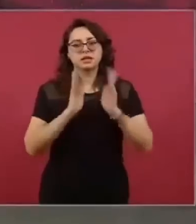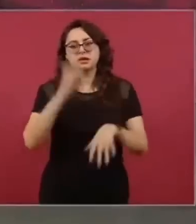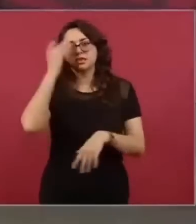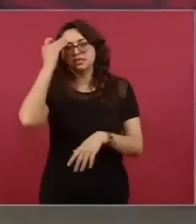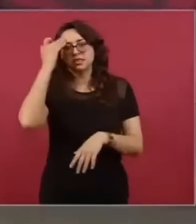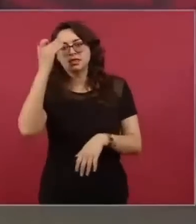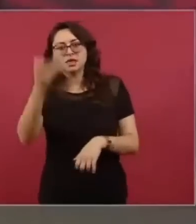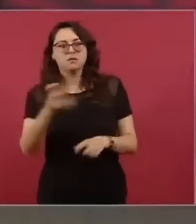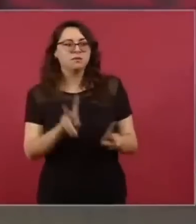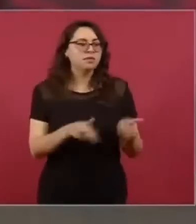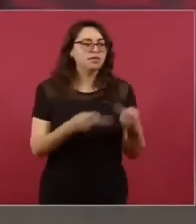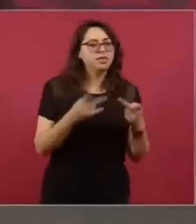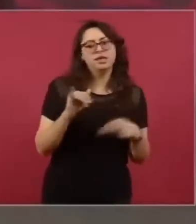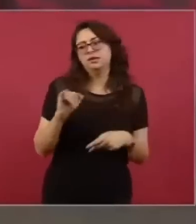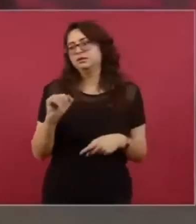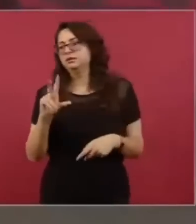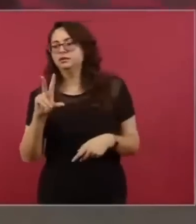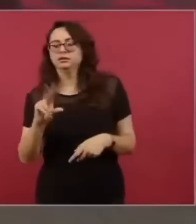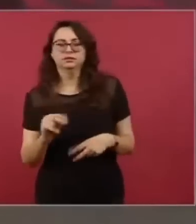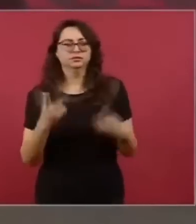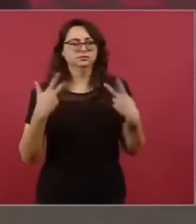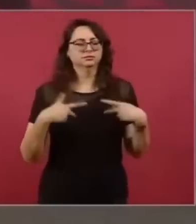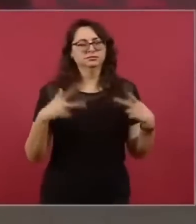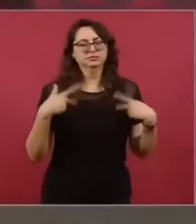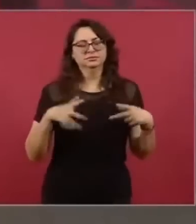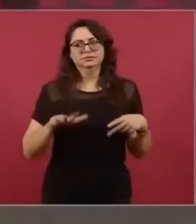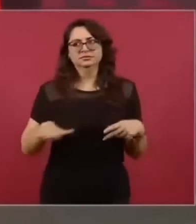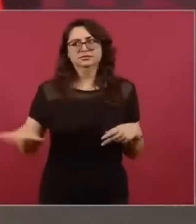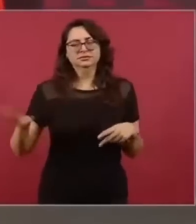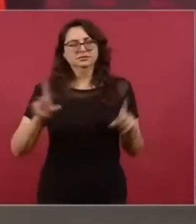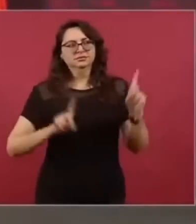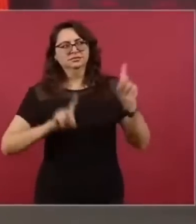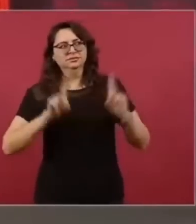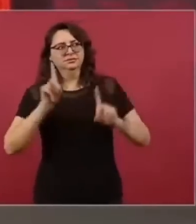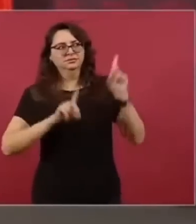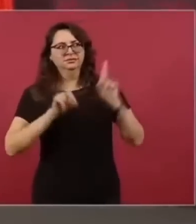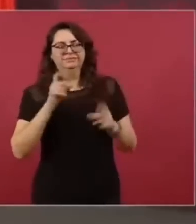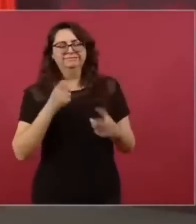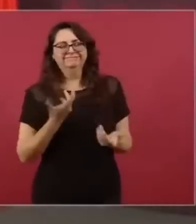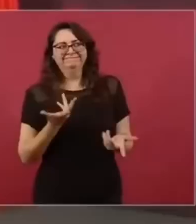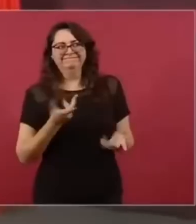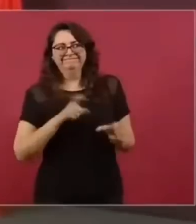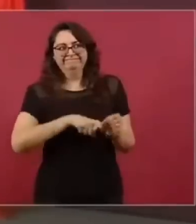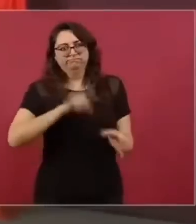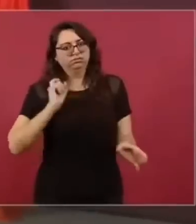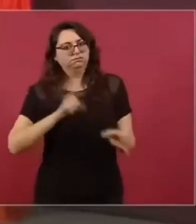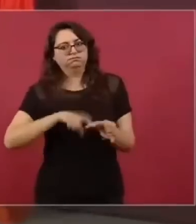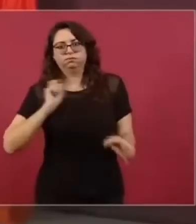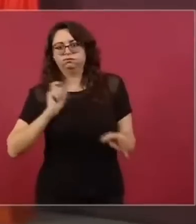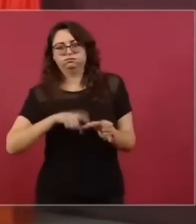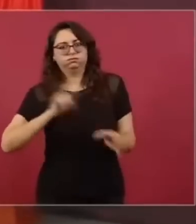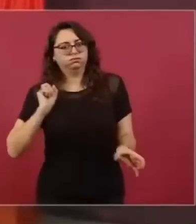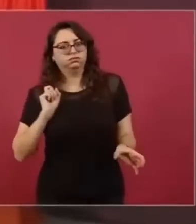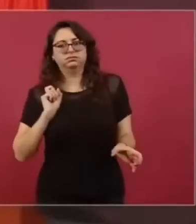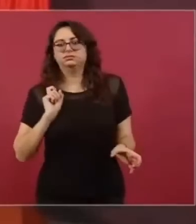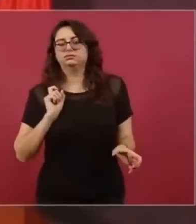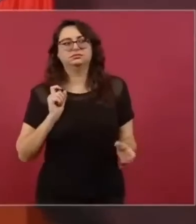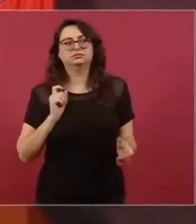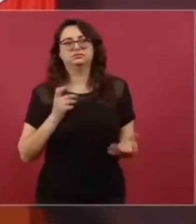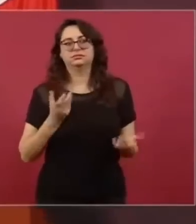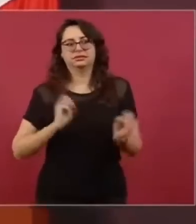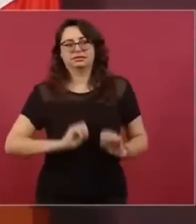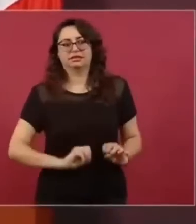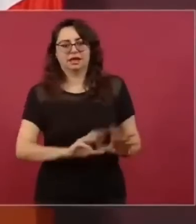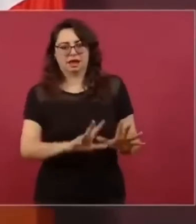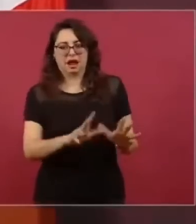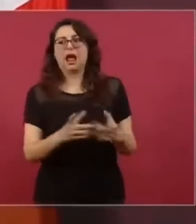y todas estas campañas, ¿no?, les han afectado. Y era el banco, pues el